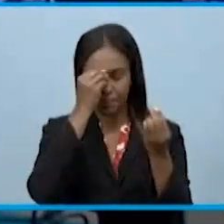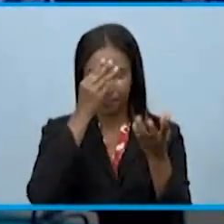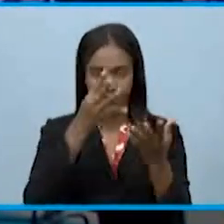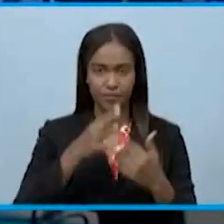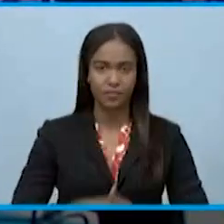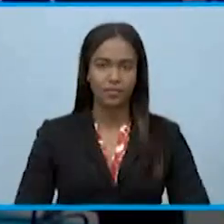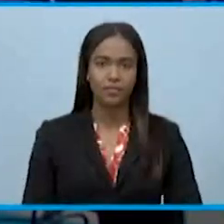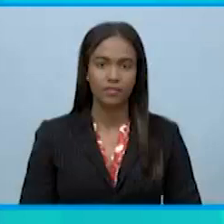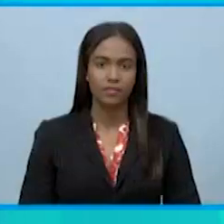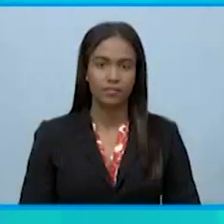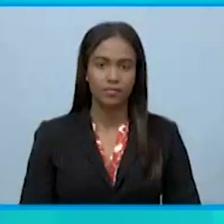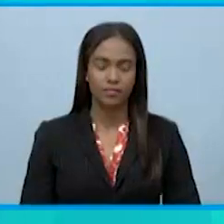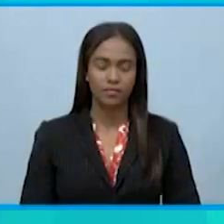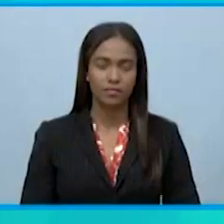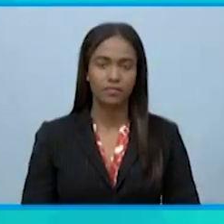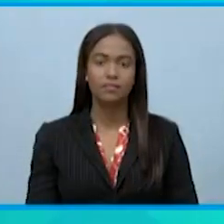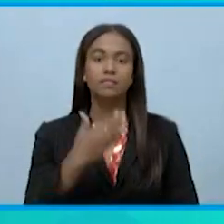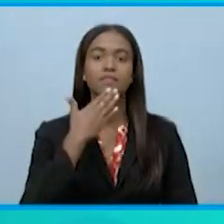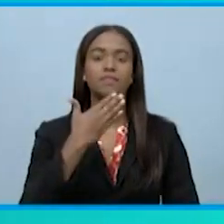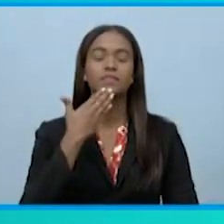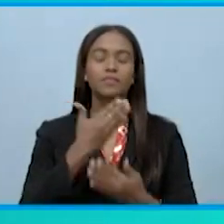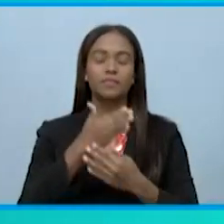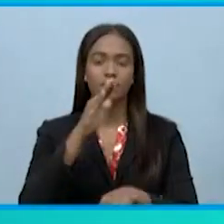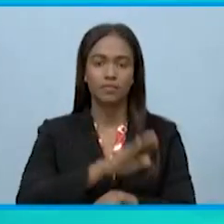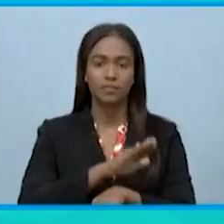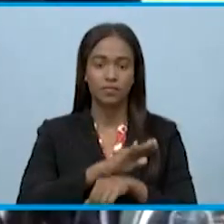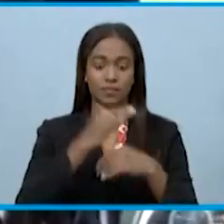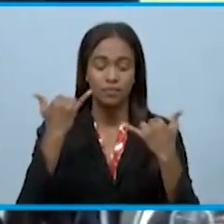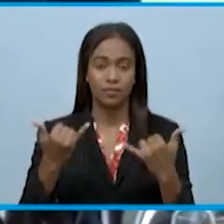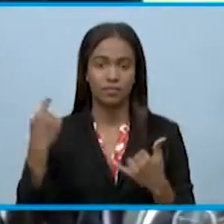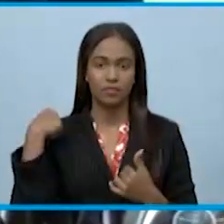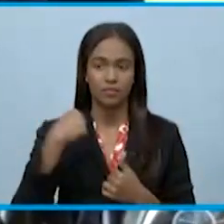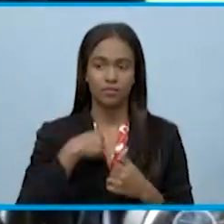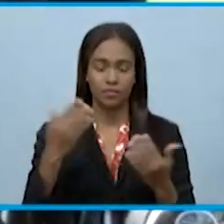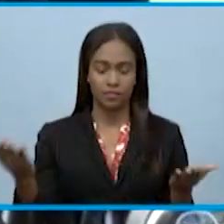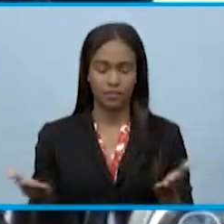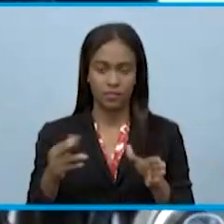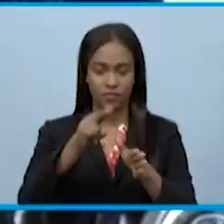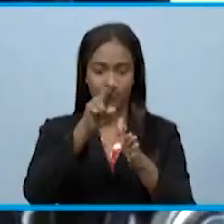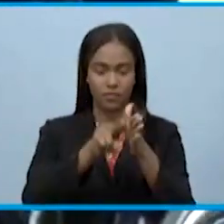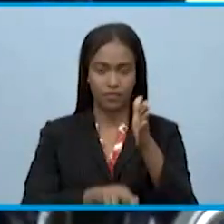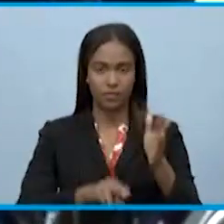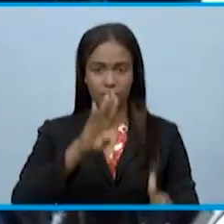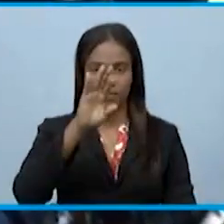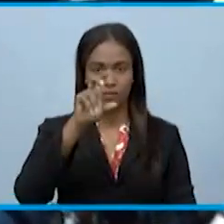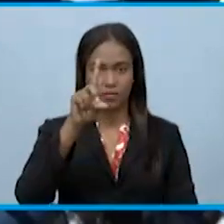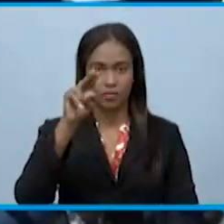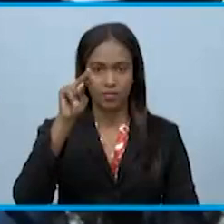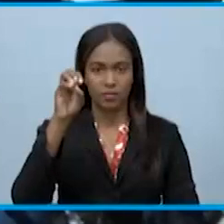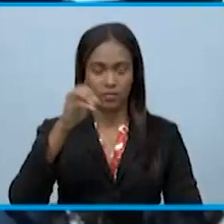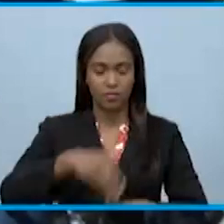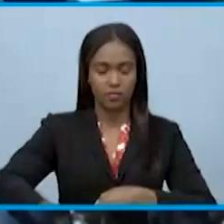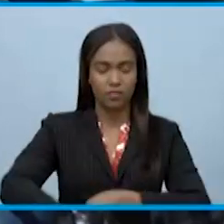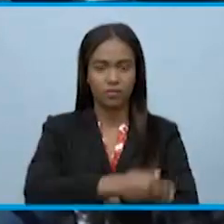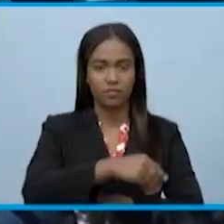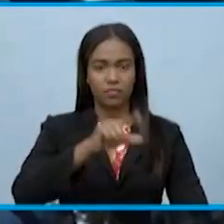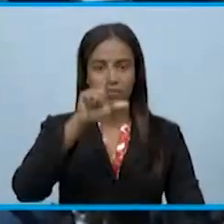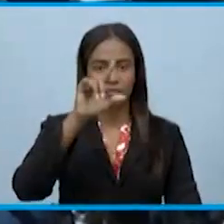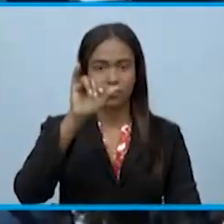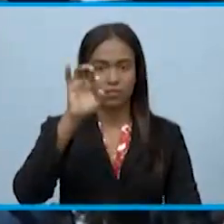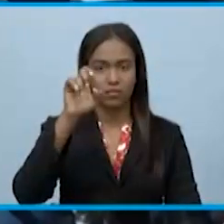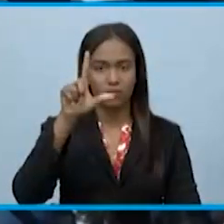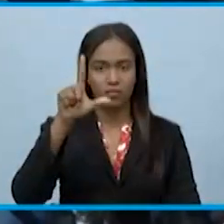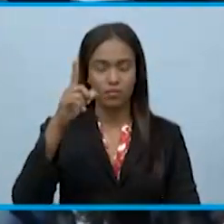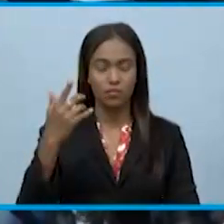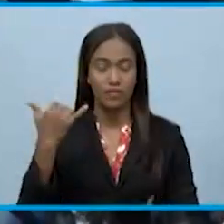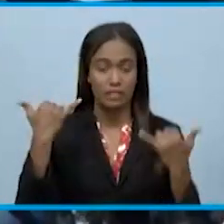adelante. Gracias, buenas tardes. En estos momentos nos encontramos en la funeraria Blandino de la avenida Abraham Lincoln, donde